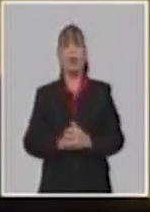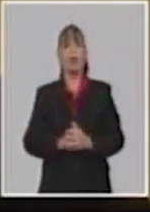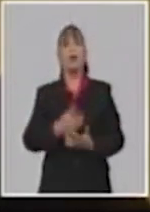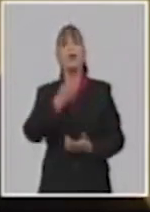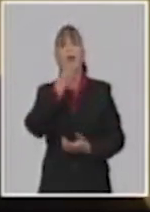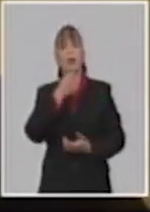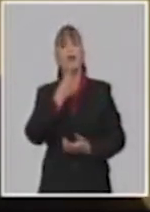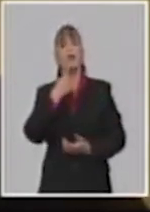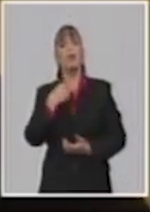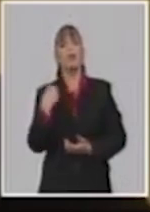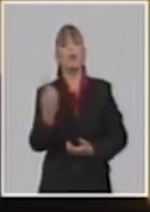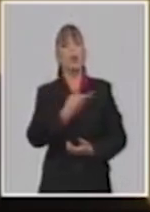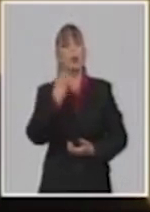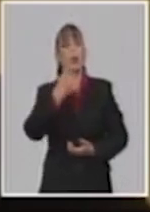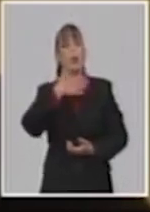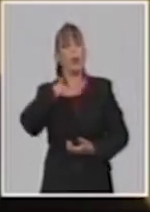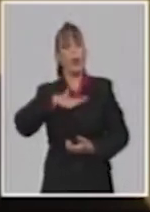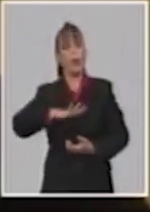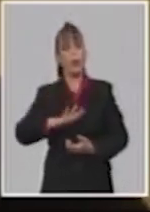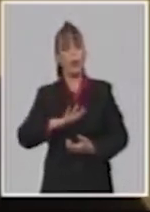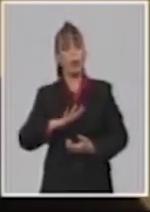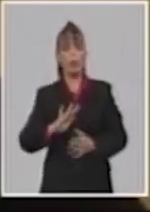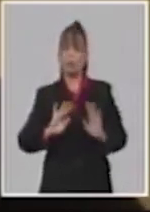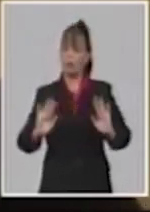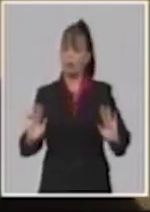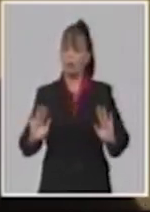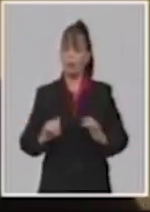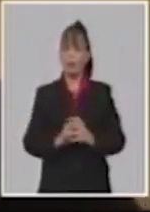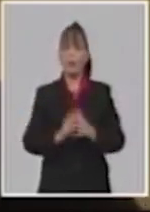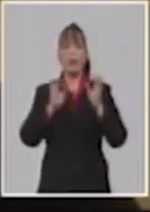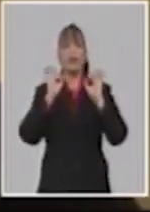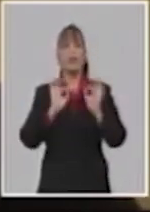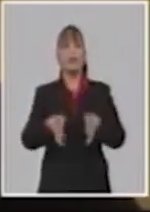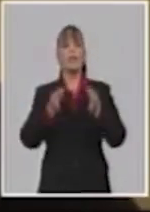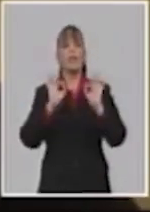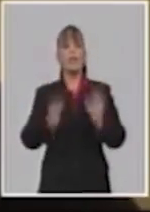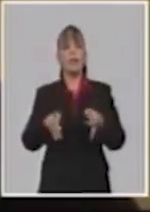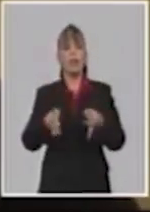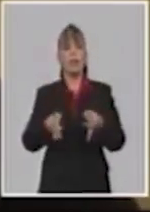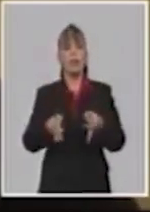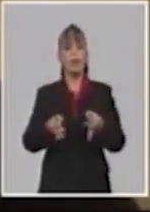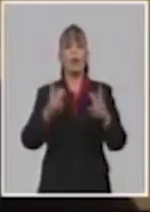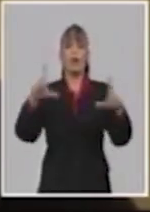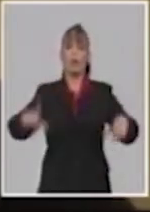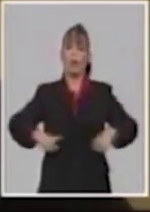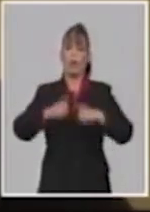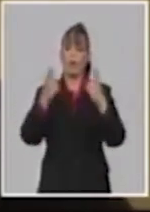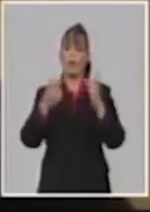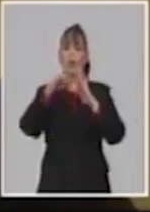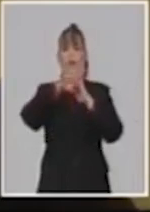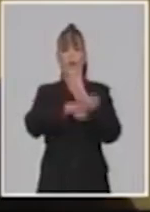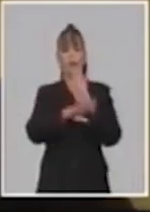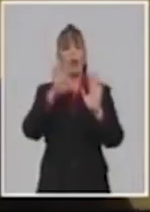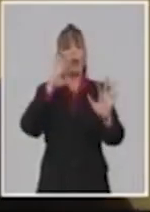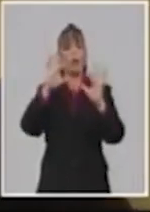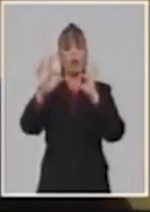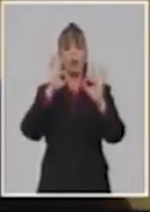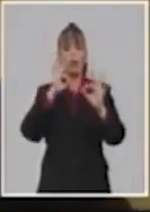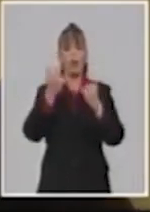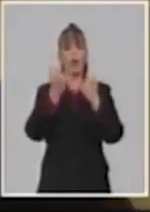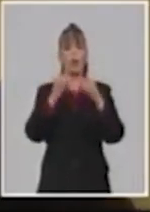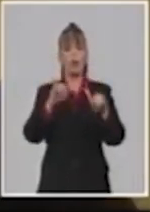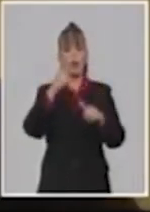decir que estamos tranquilos en ese sentido. Siempre reforzando las medidas de protección individual, que es lo